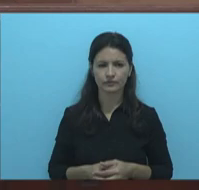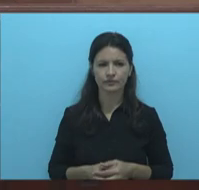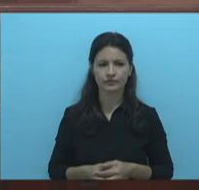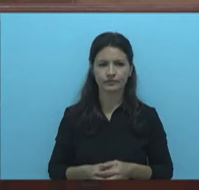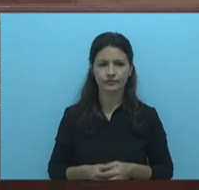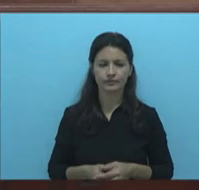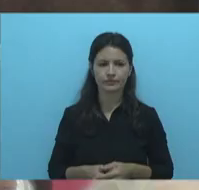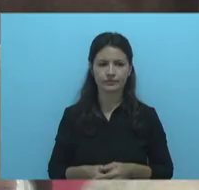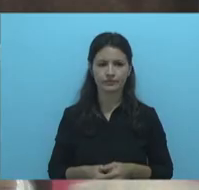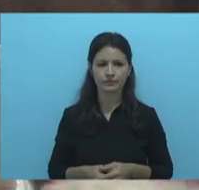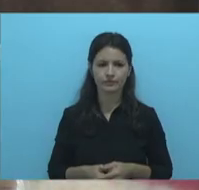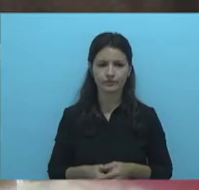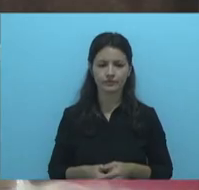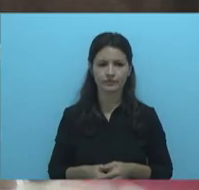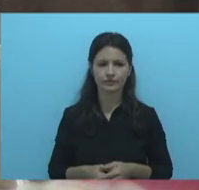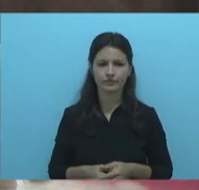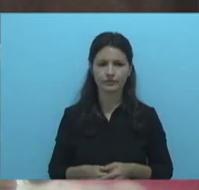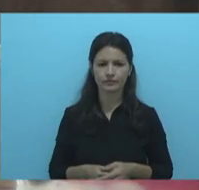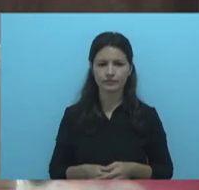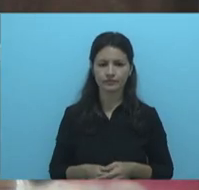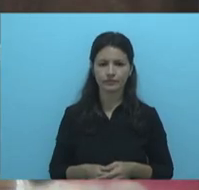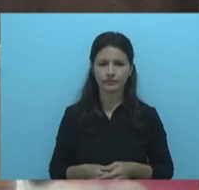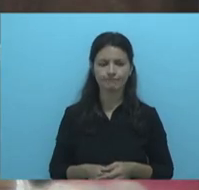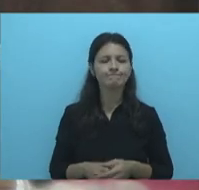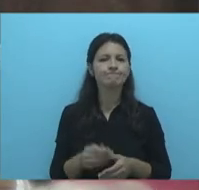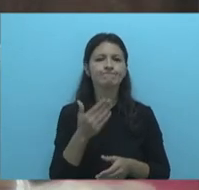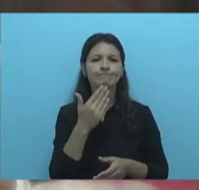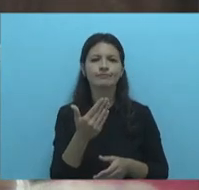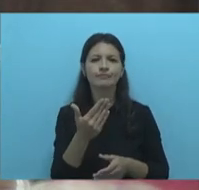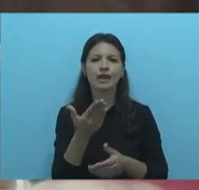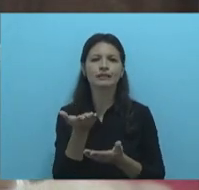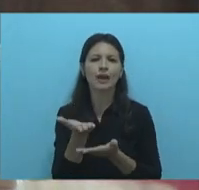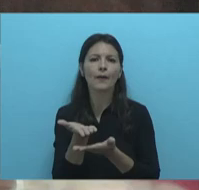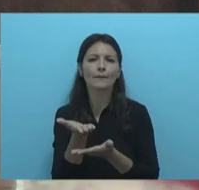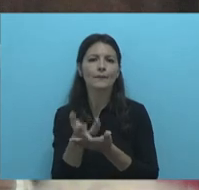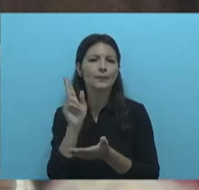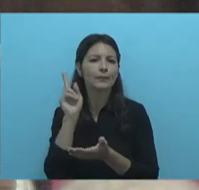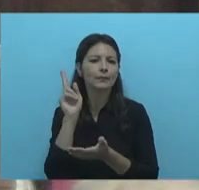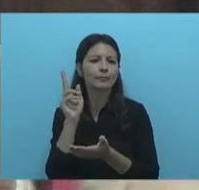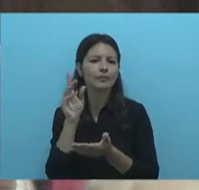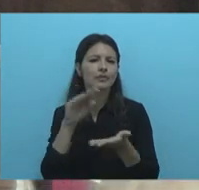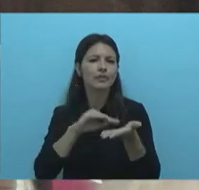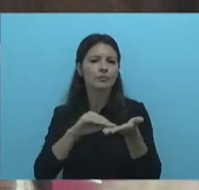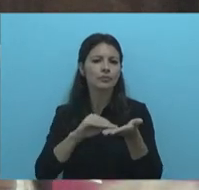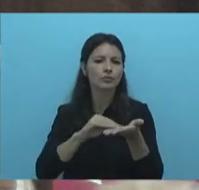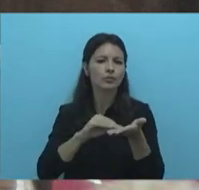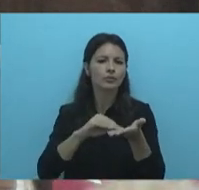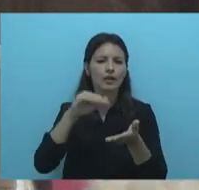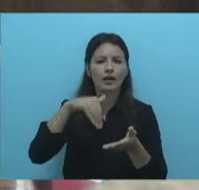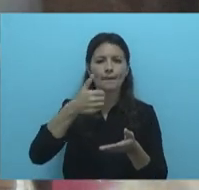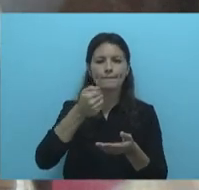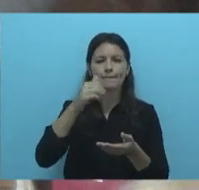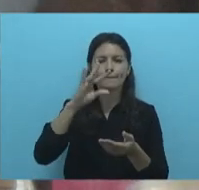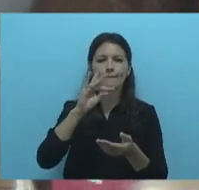Gracias, presidente. Es para pedirle a la diputada Giselle Mahmoud si